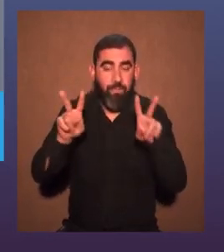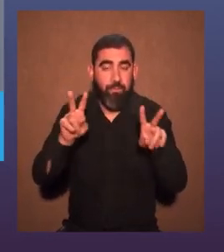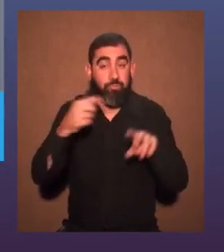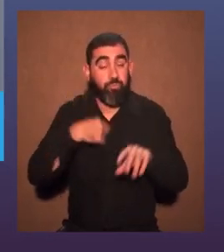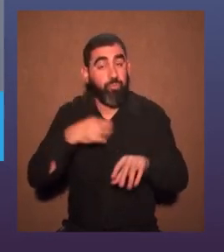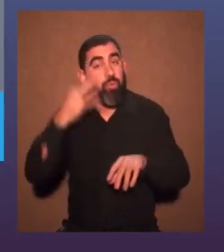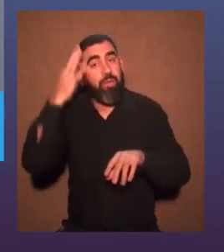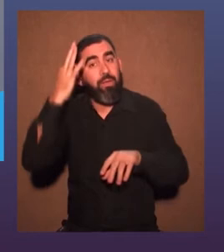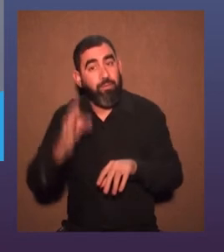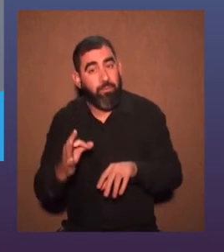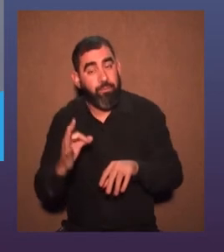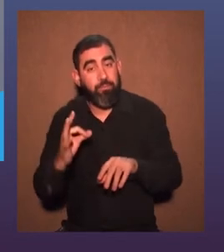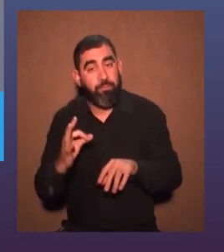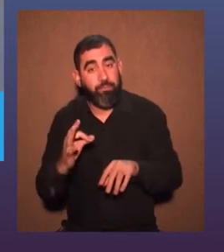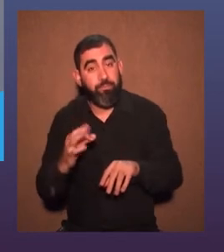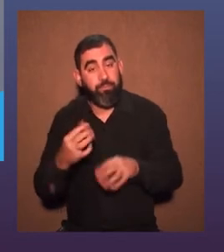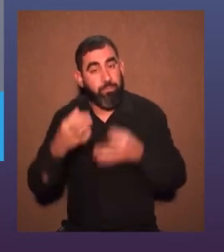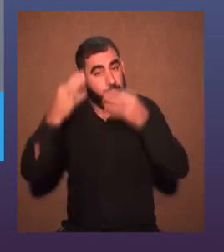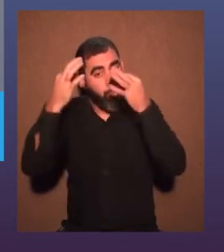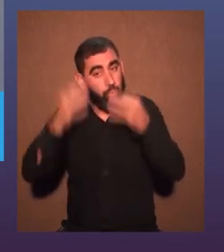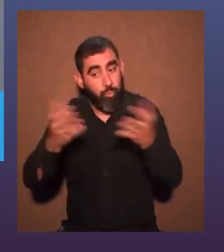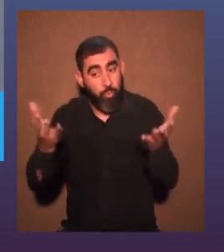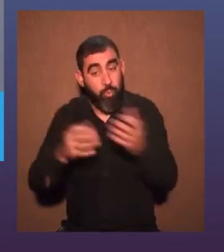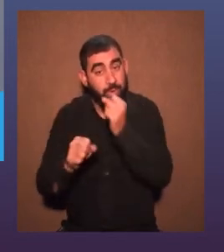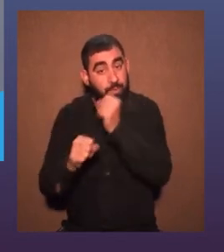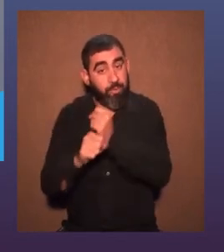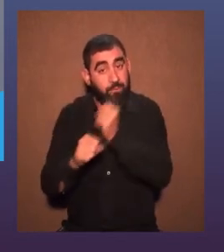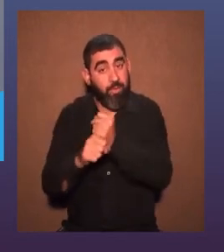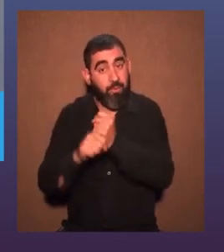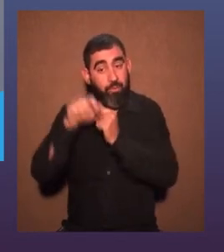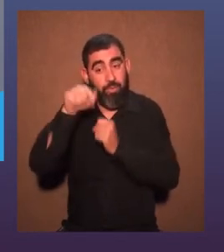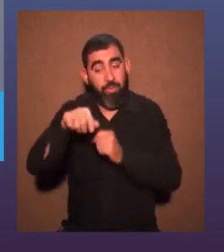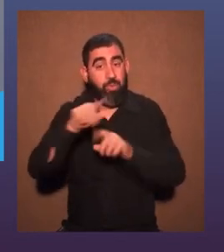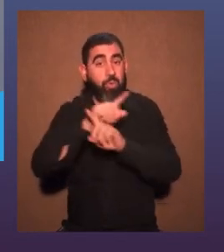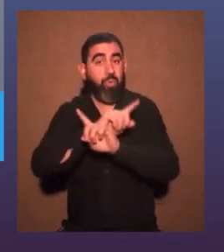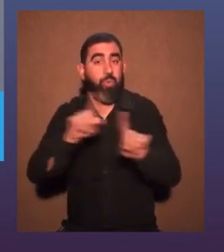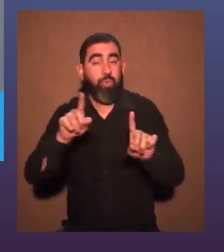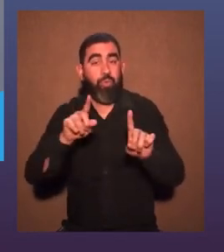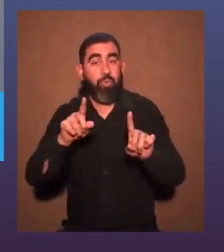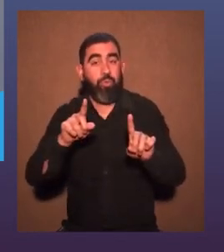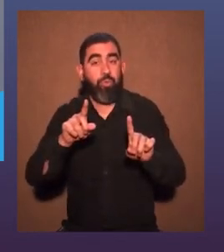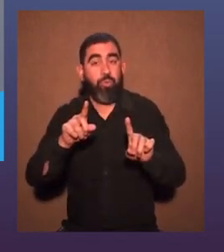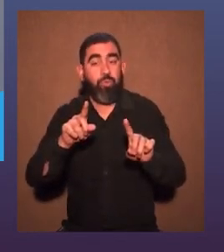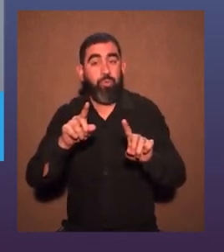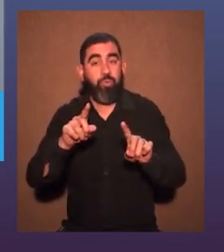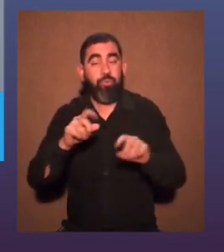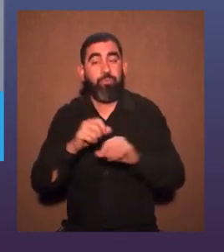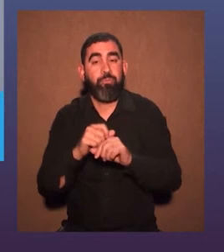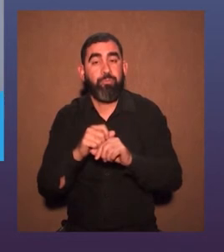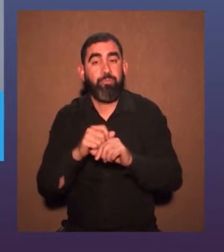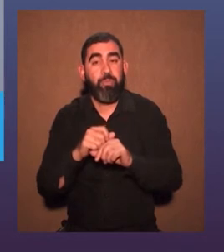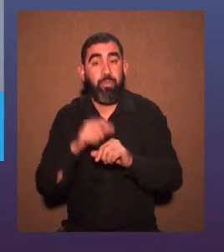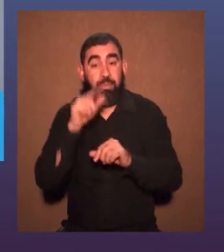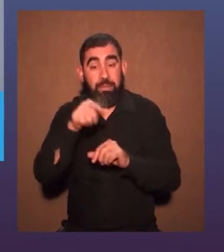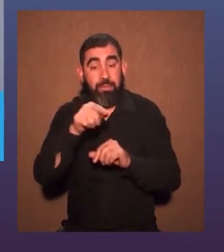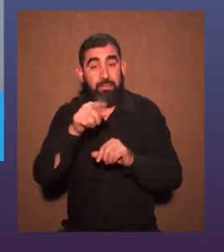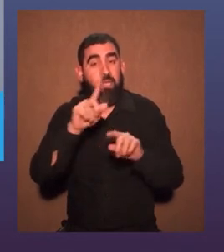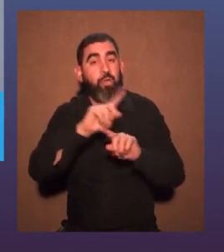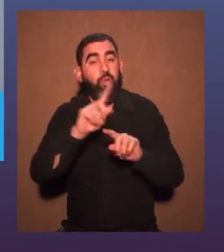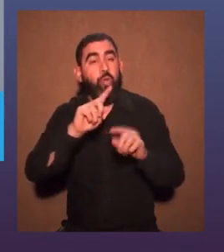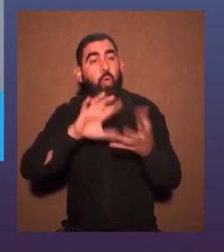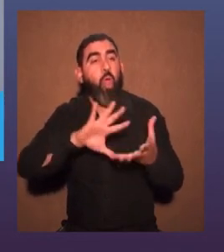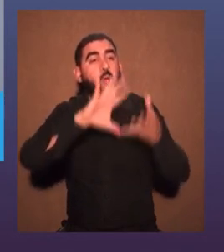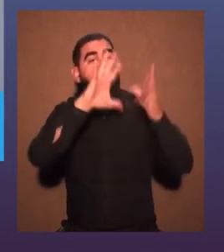ese, lo que justamente estamos trabajando es eso de que esto no es la, no estamos, la tregua no es